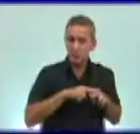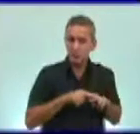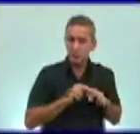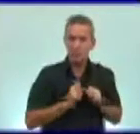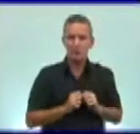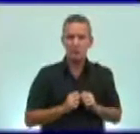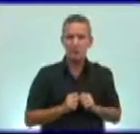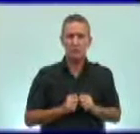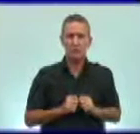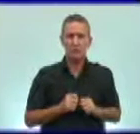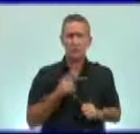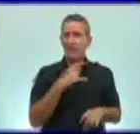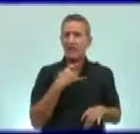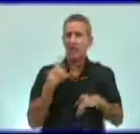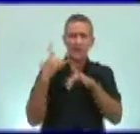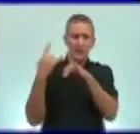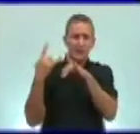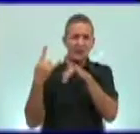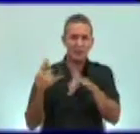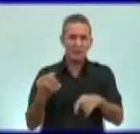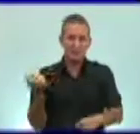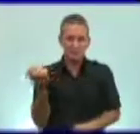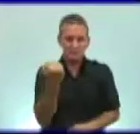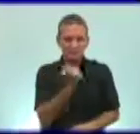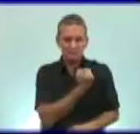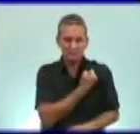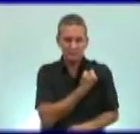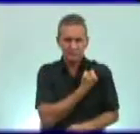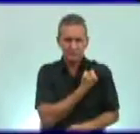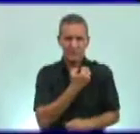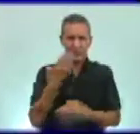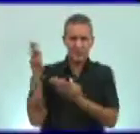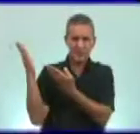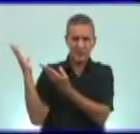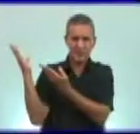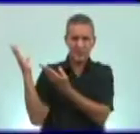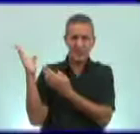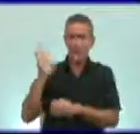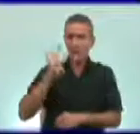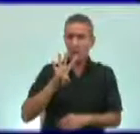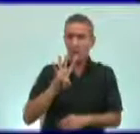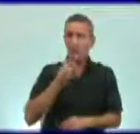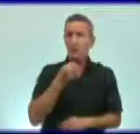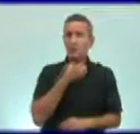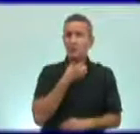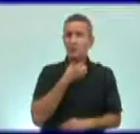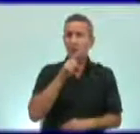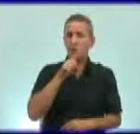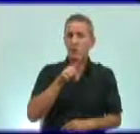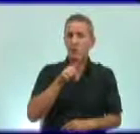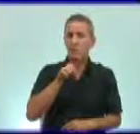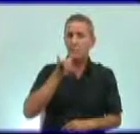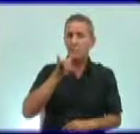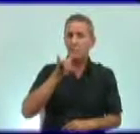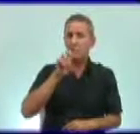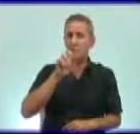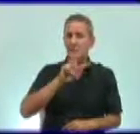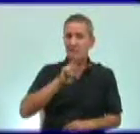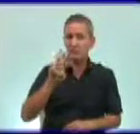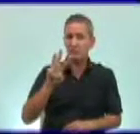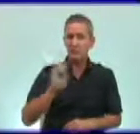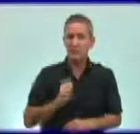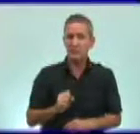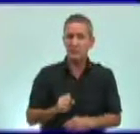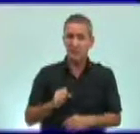fue asesinado Ángel Pío Álvarez. Ángel Pío Álvarez, en la época machadista, es